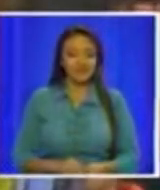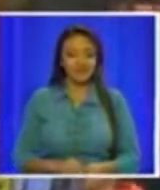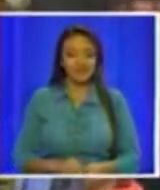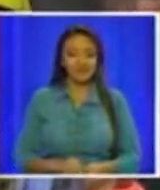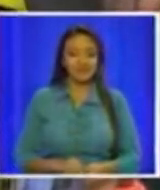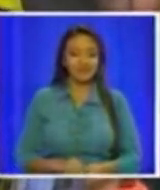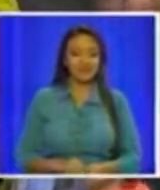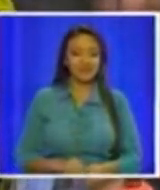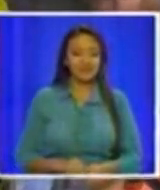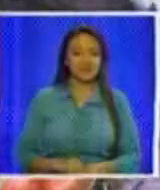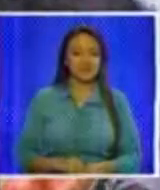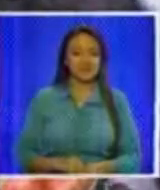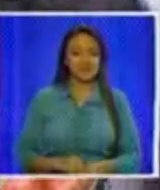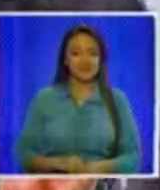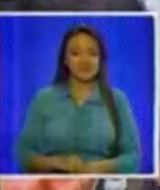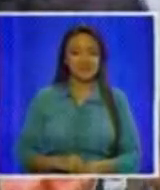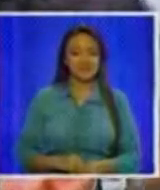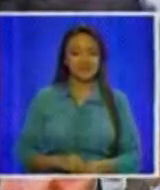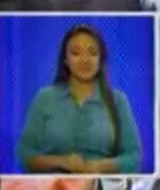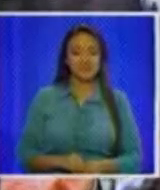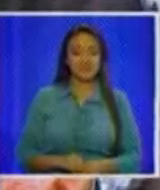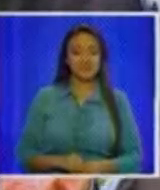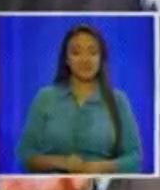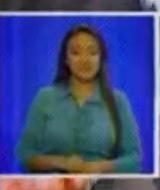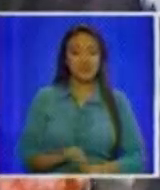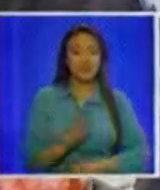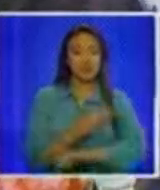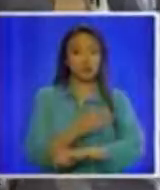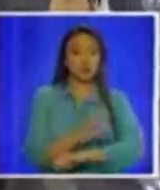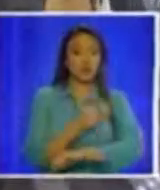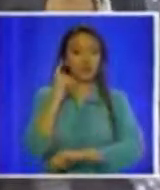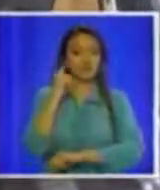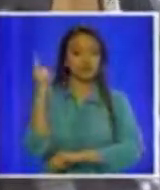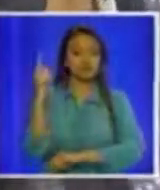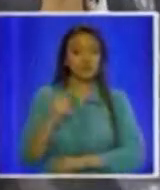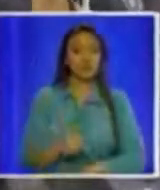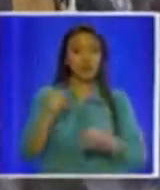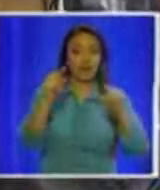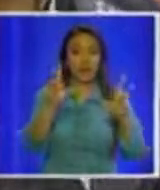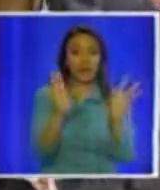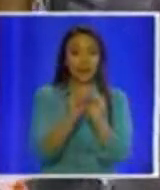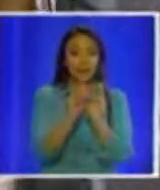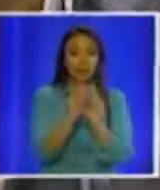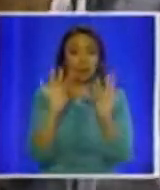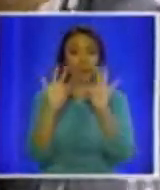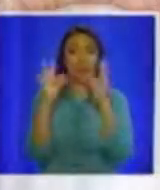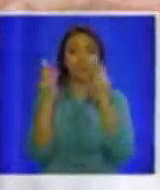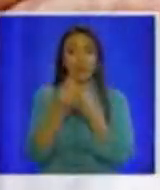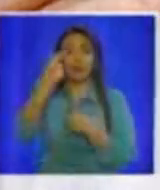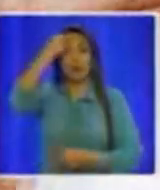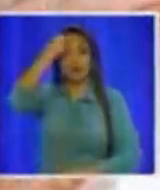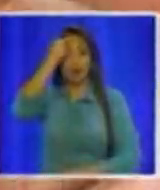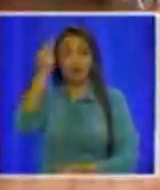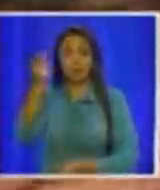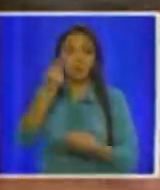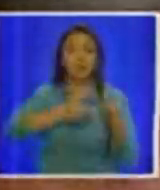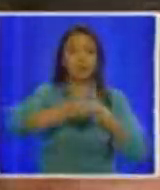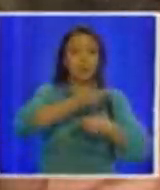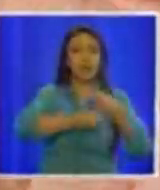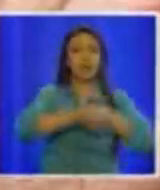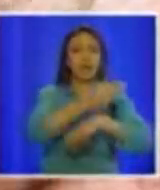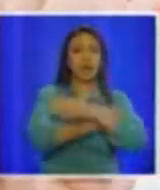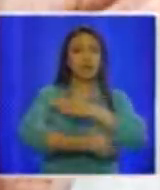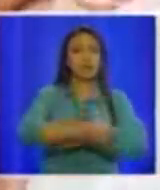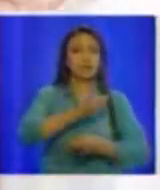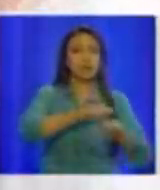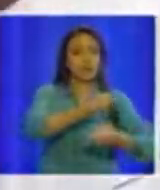Carapaz, échale leña al fuego. En la ceremonia, los familiares de Richard vendieron camisetas